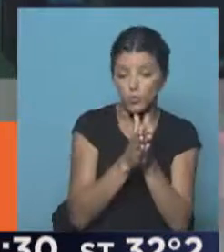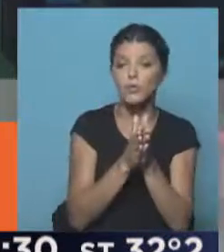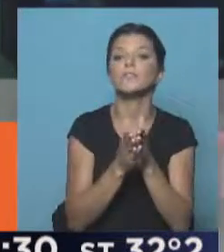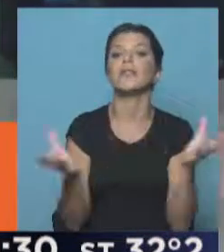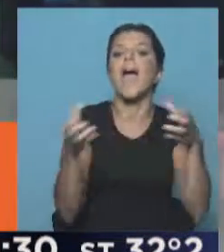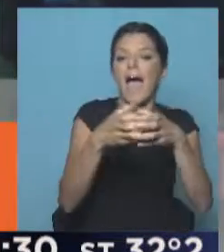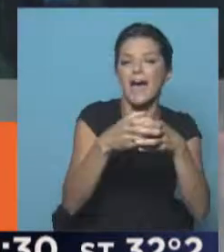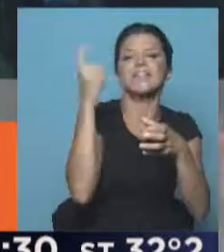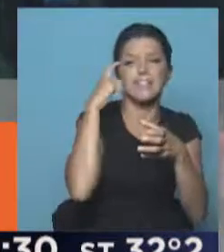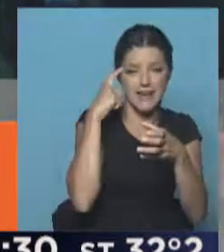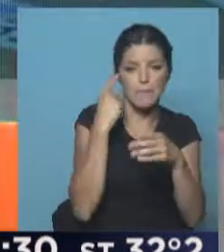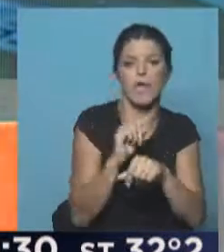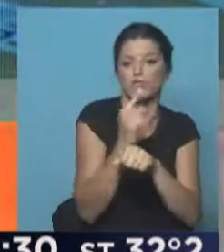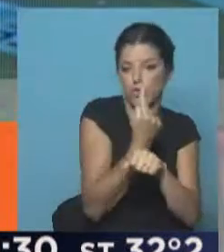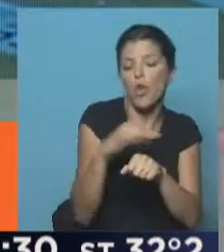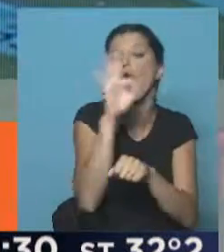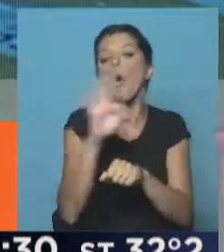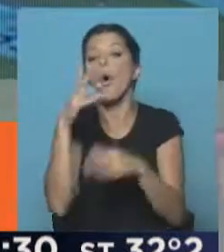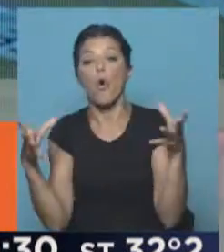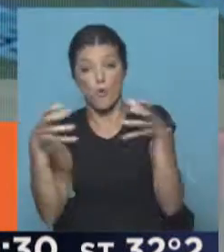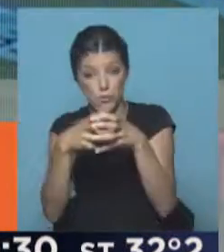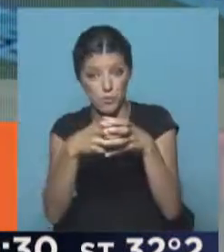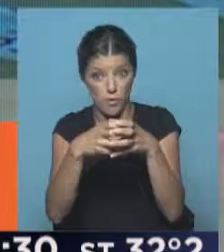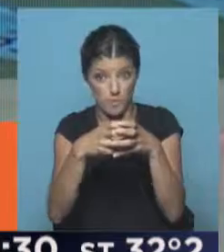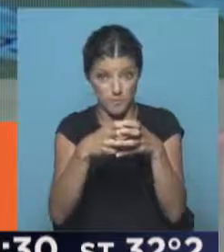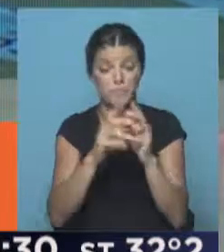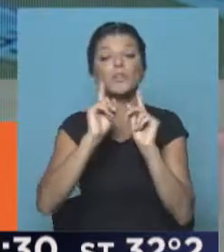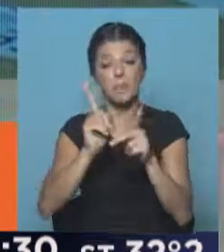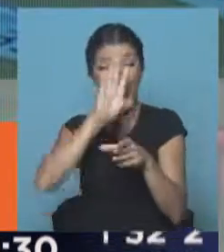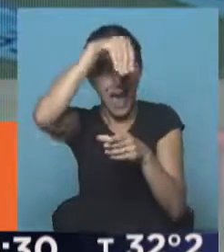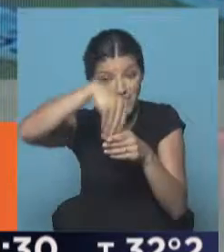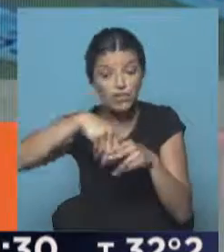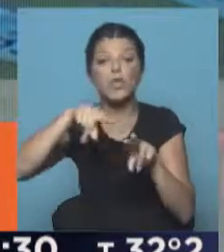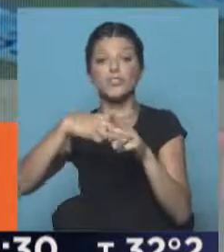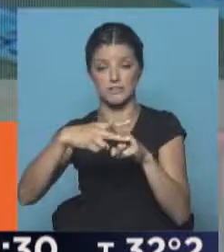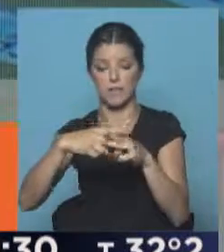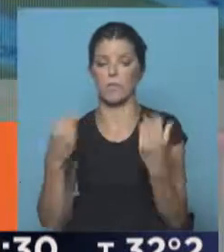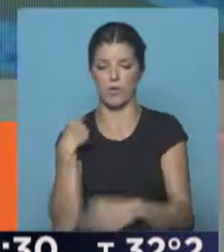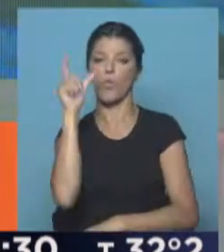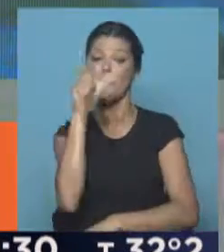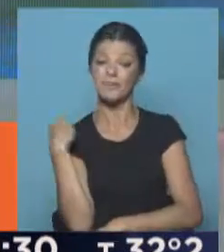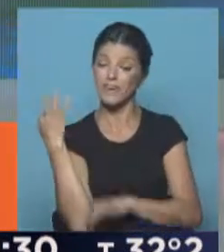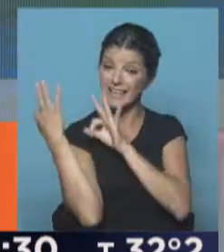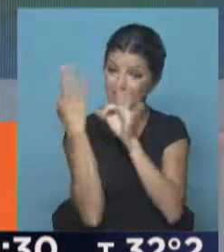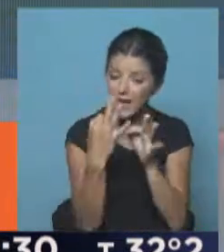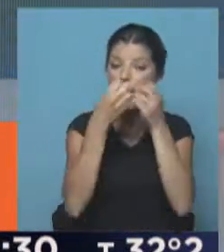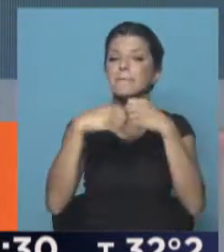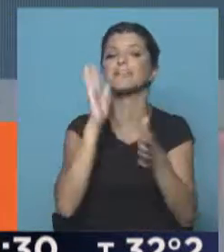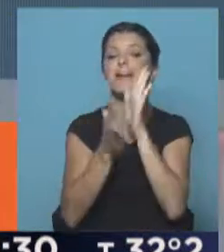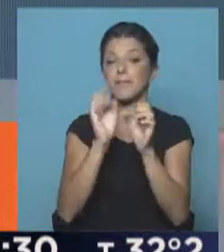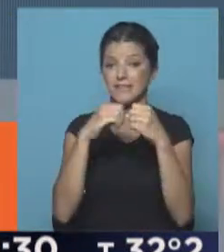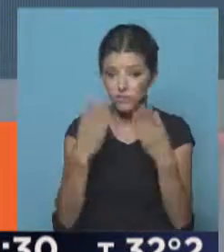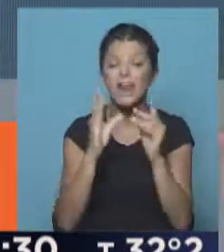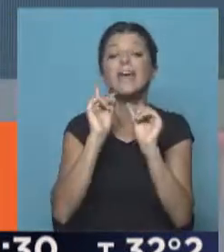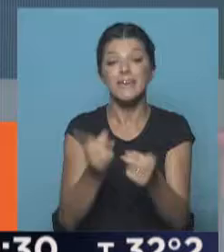grupal pero además talleres dentro de ese mismo lugar que las personas a partir de que llegan comiencen a hacer la rehabilitación y la inserción